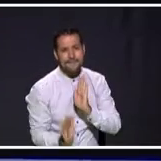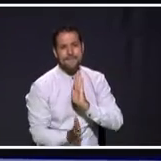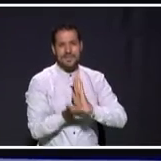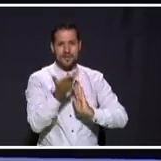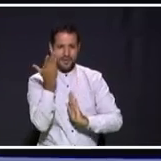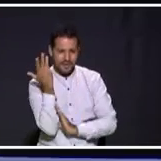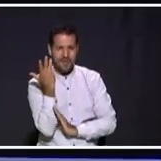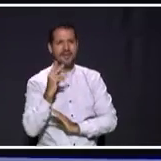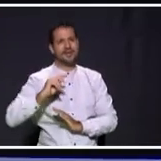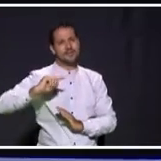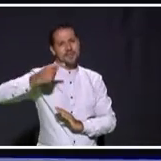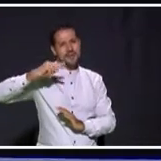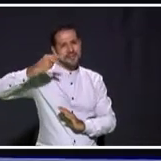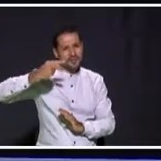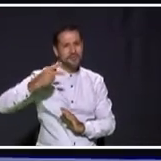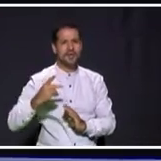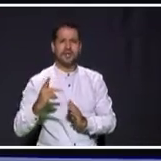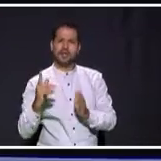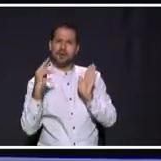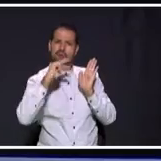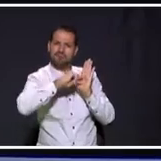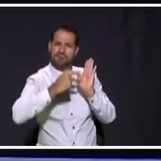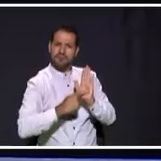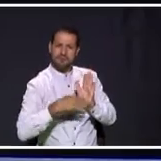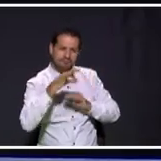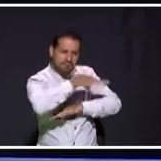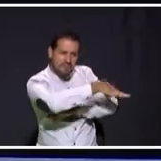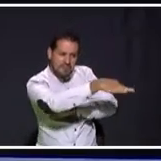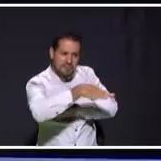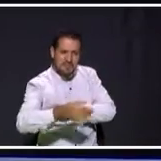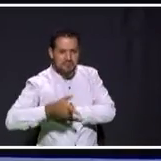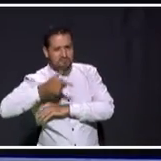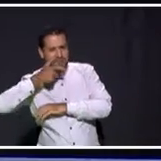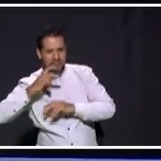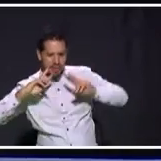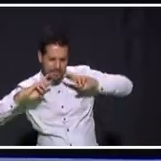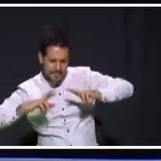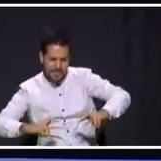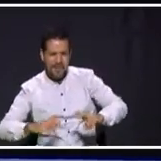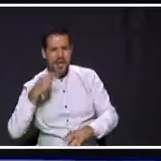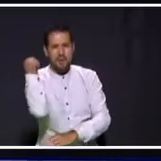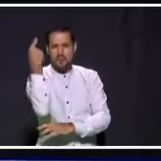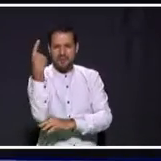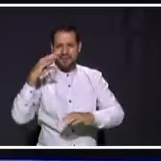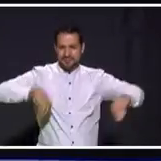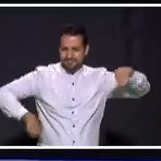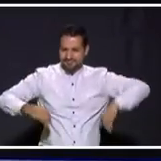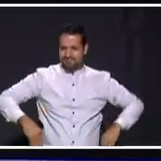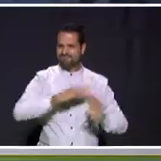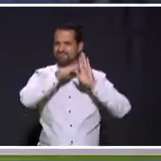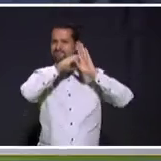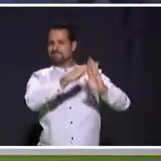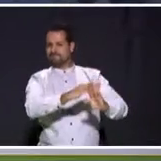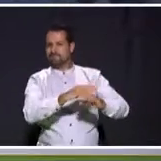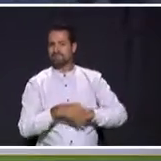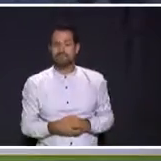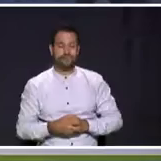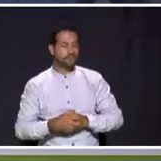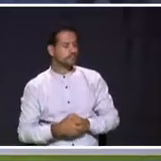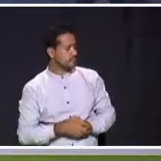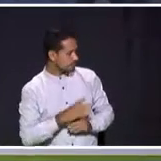con criterios técnicos con criterios científicos sin politiquería y sin corrupción doctor rodolfo